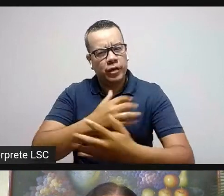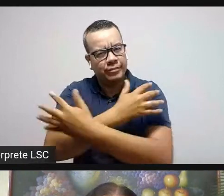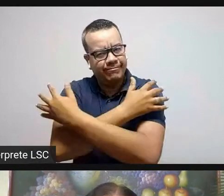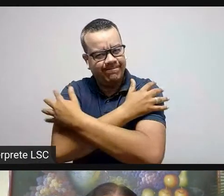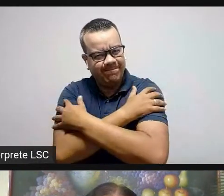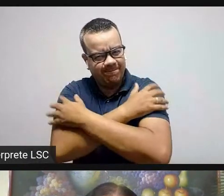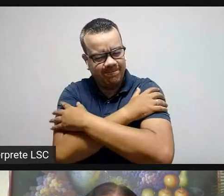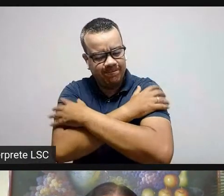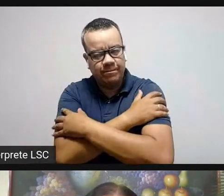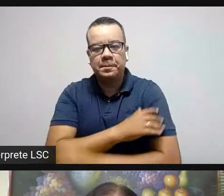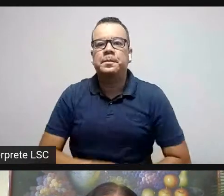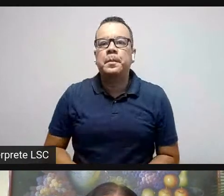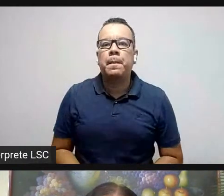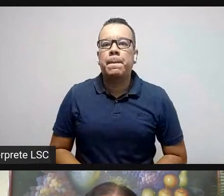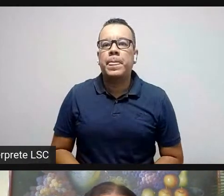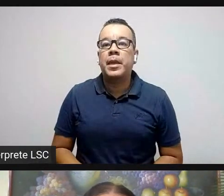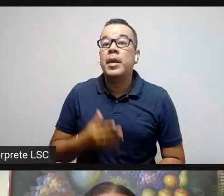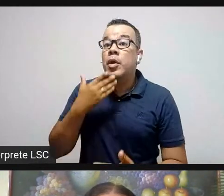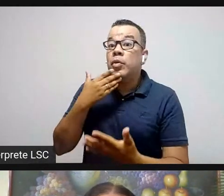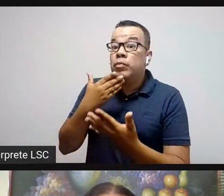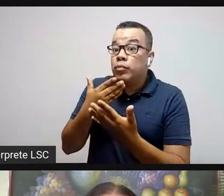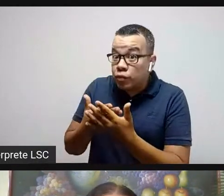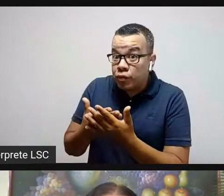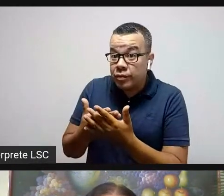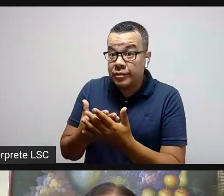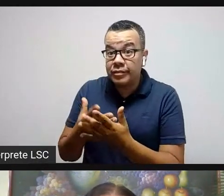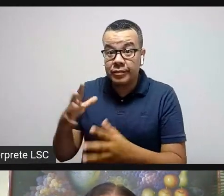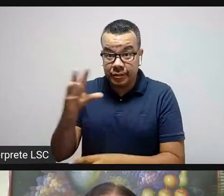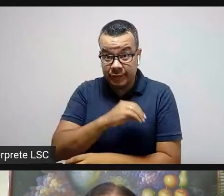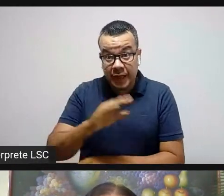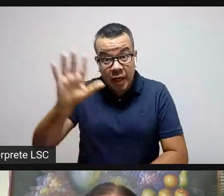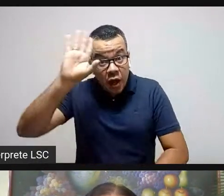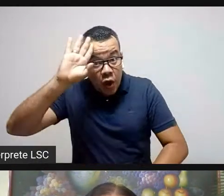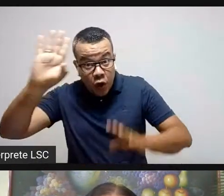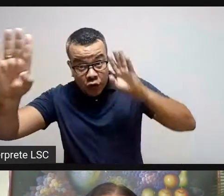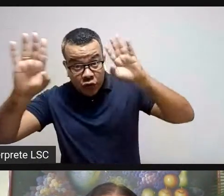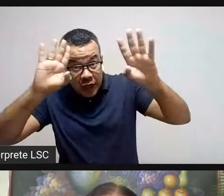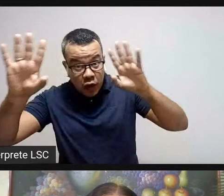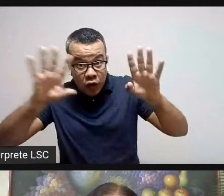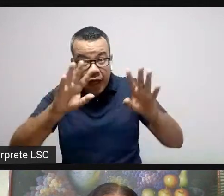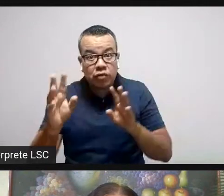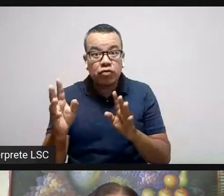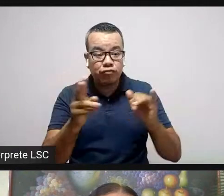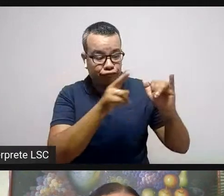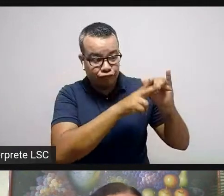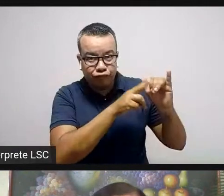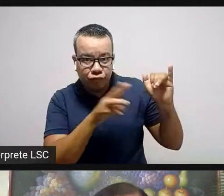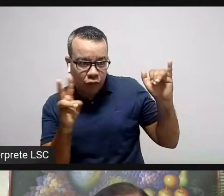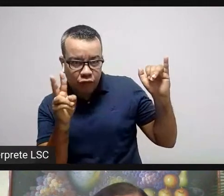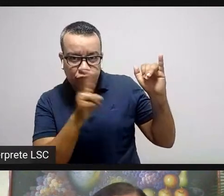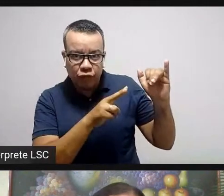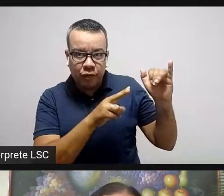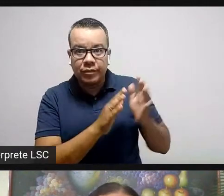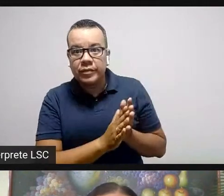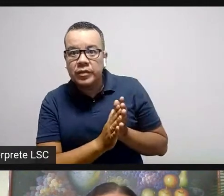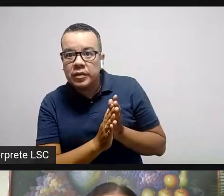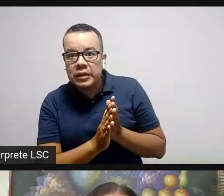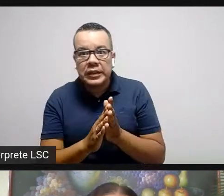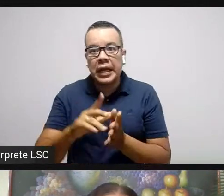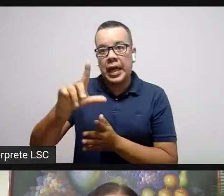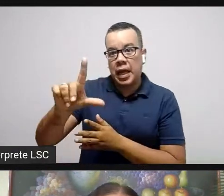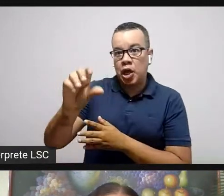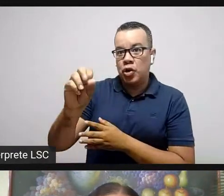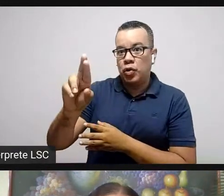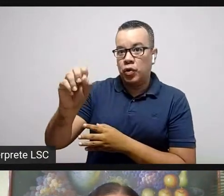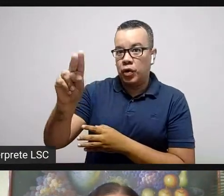Muchas gracias, Wider. Y bueno, saludamos a la gente que nos está viendo en este momento. Tenemos a Lorenzo Marín Grajales. Buenas noches, Lorenzo. Muchas gracias